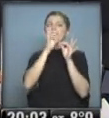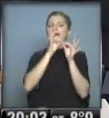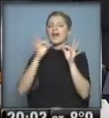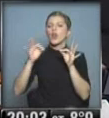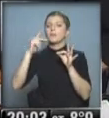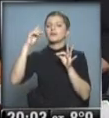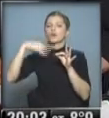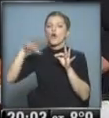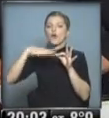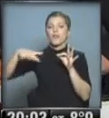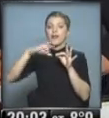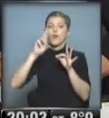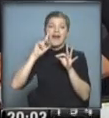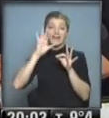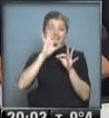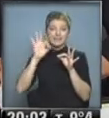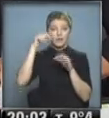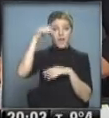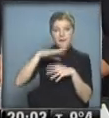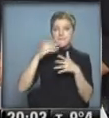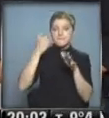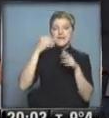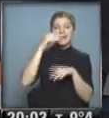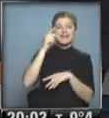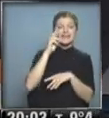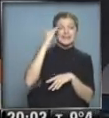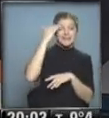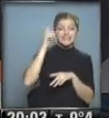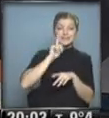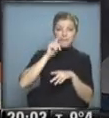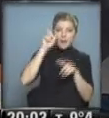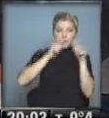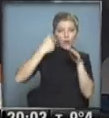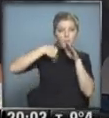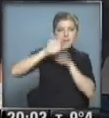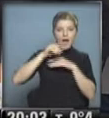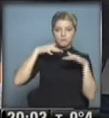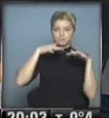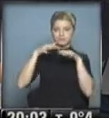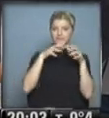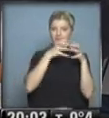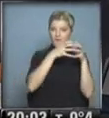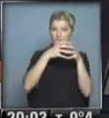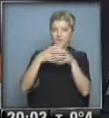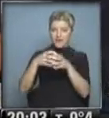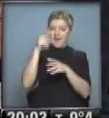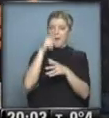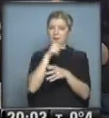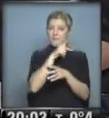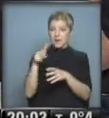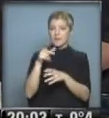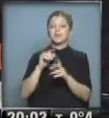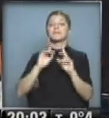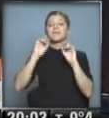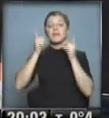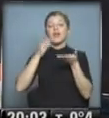ciudad de Río de Janeiro. Allí, más de 15.000 personas acompañaron al Papa Francisco en esta actividad. Así es, sobre todo lo que